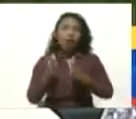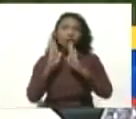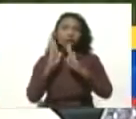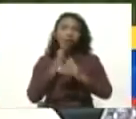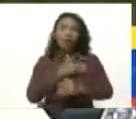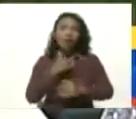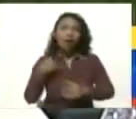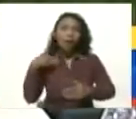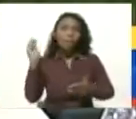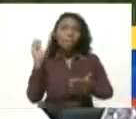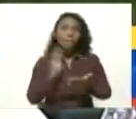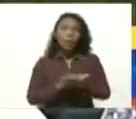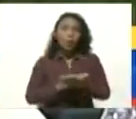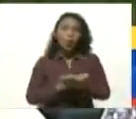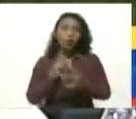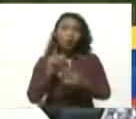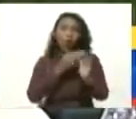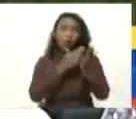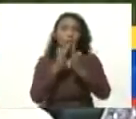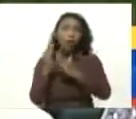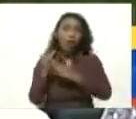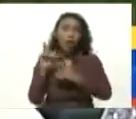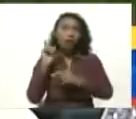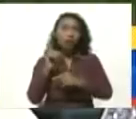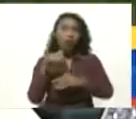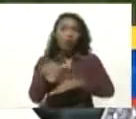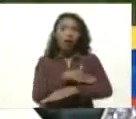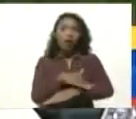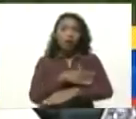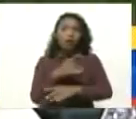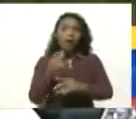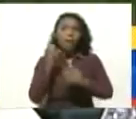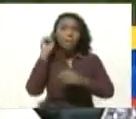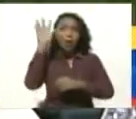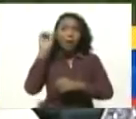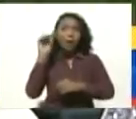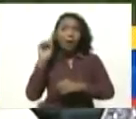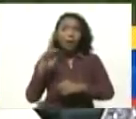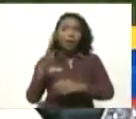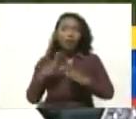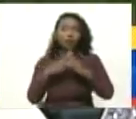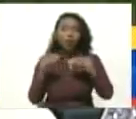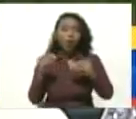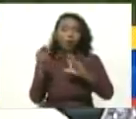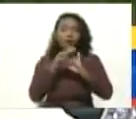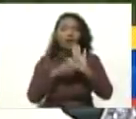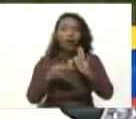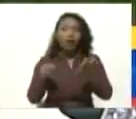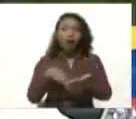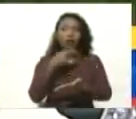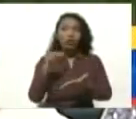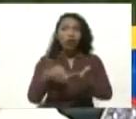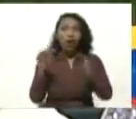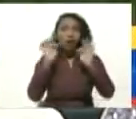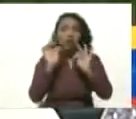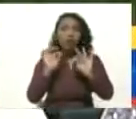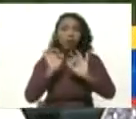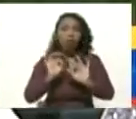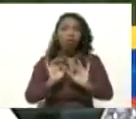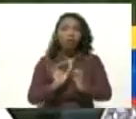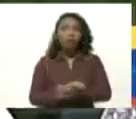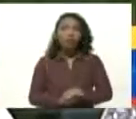quieras aplicarlo en su comunidad, en la calle. El semáforo puede funcionar a nivel nacional sin ningún tipo de